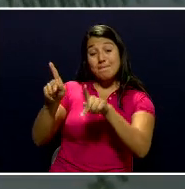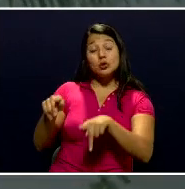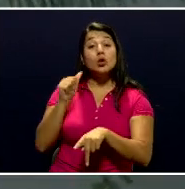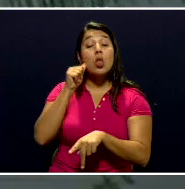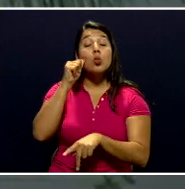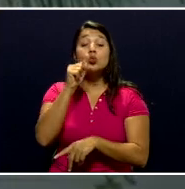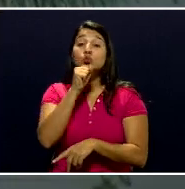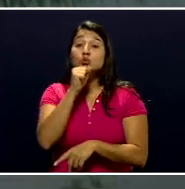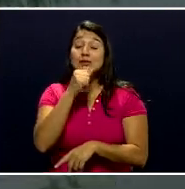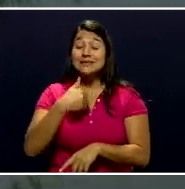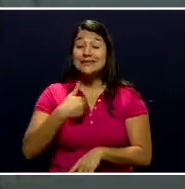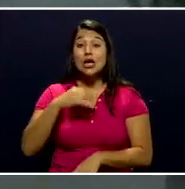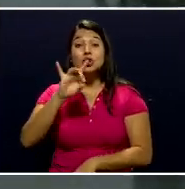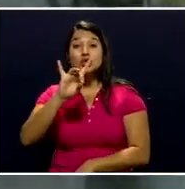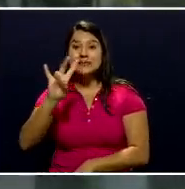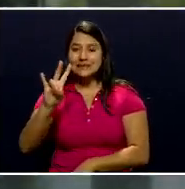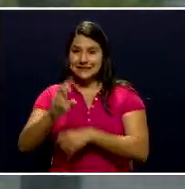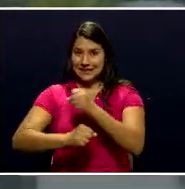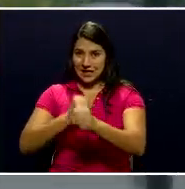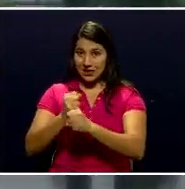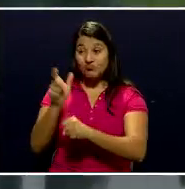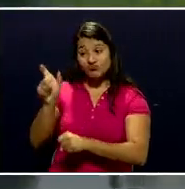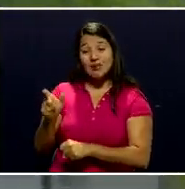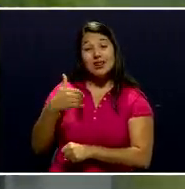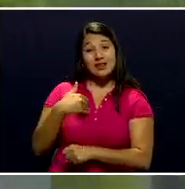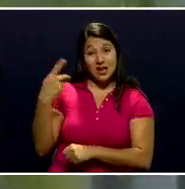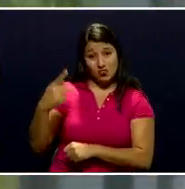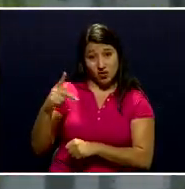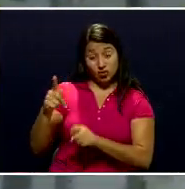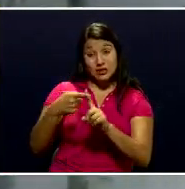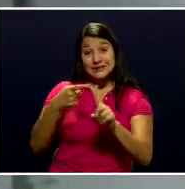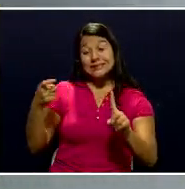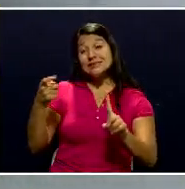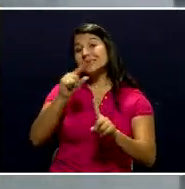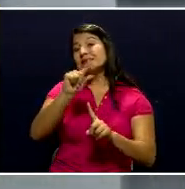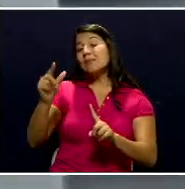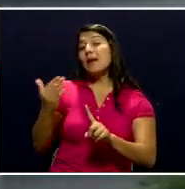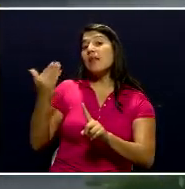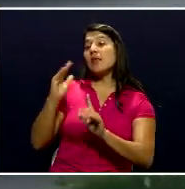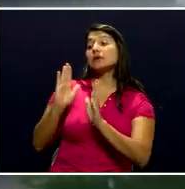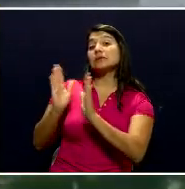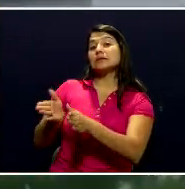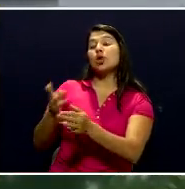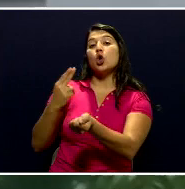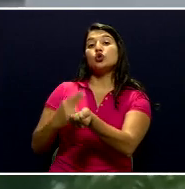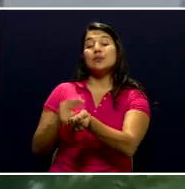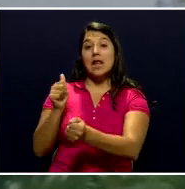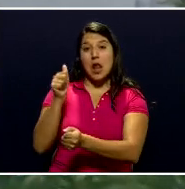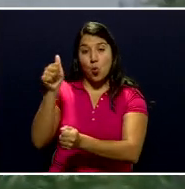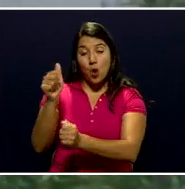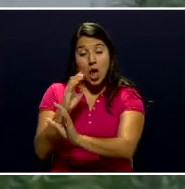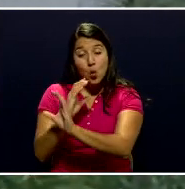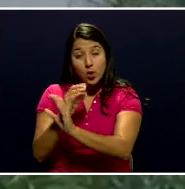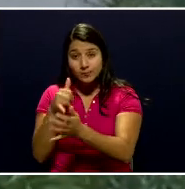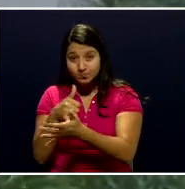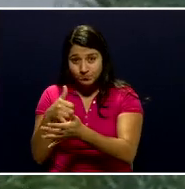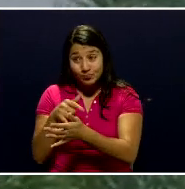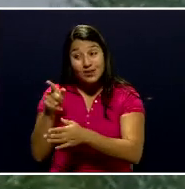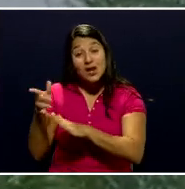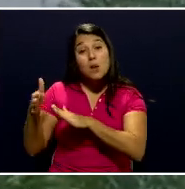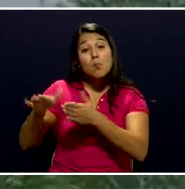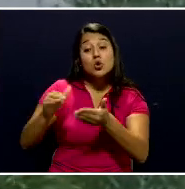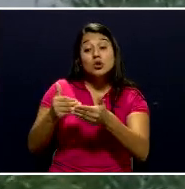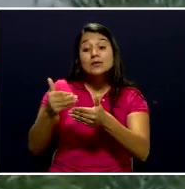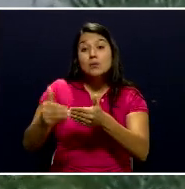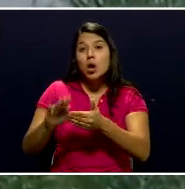tenía factores de riesgo y se encontraba desde la semana anterior en cuidados intensivos en el Hospital de Alajuela. El hombre falleció pasadas